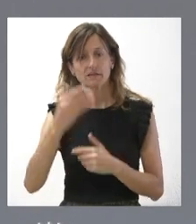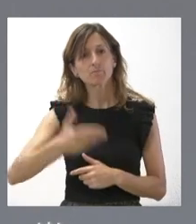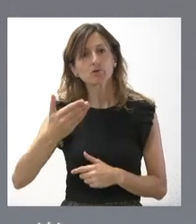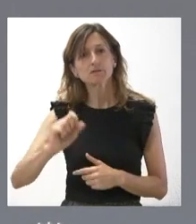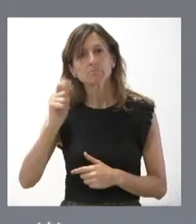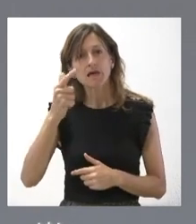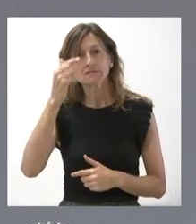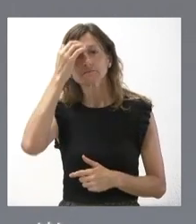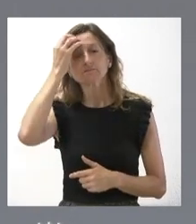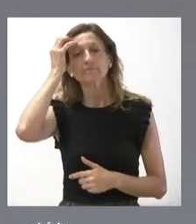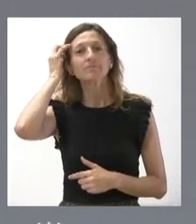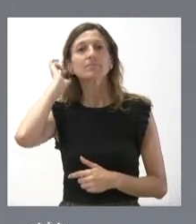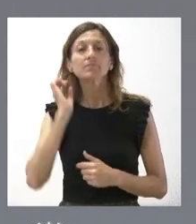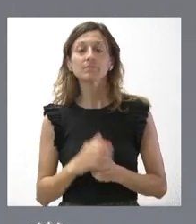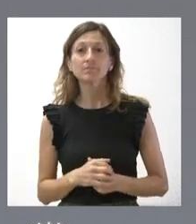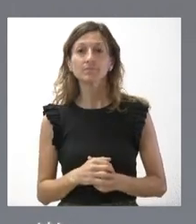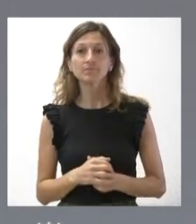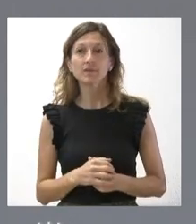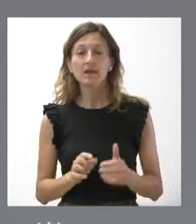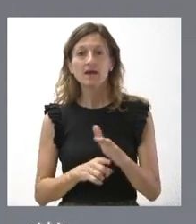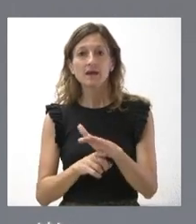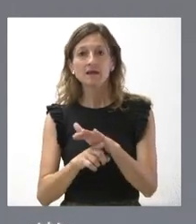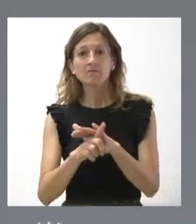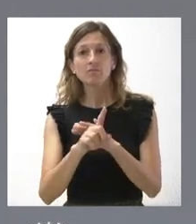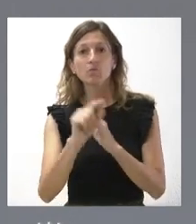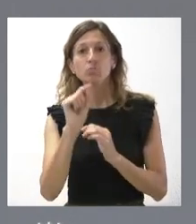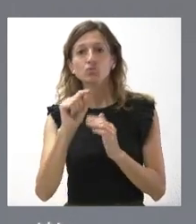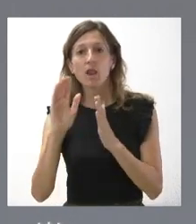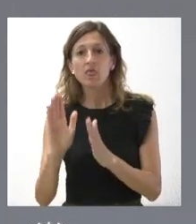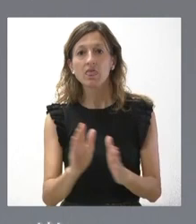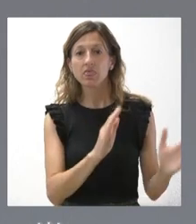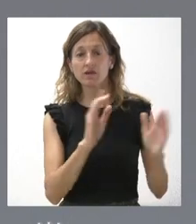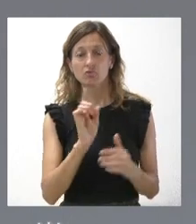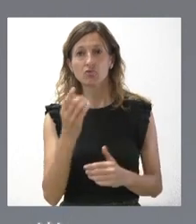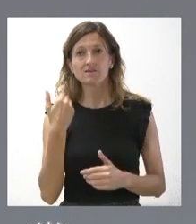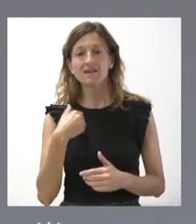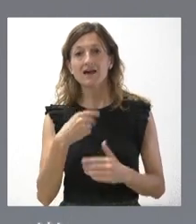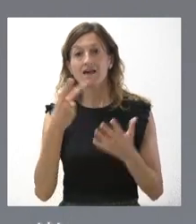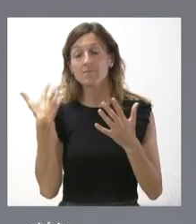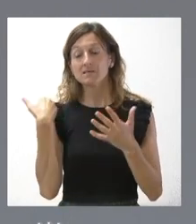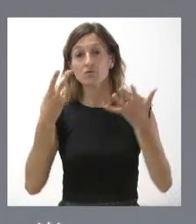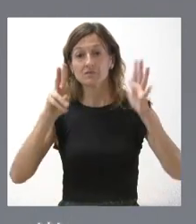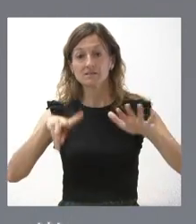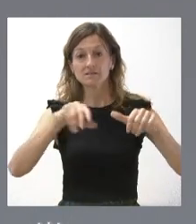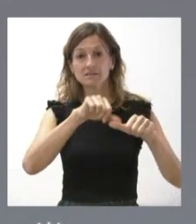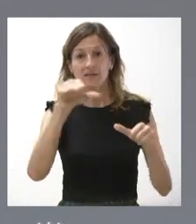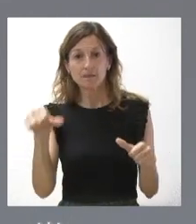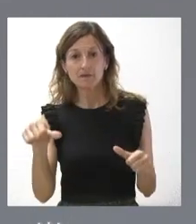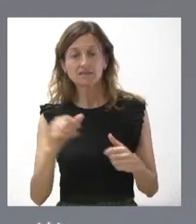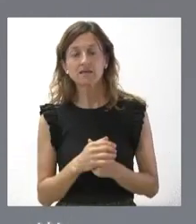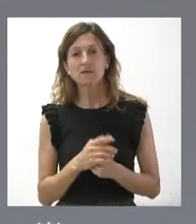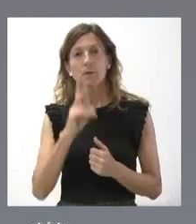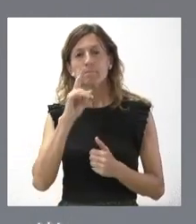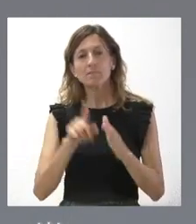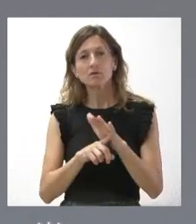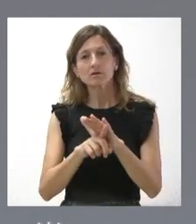importante es que no es un crecimiento episódico. Desde hace 7 meses nosotros vivimos un